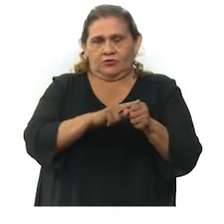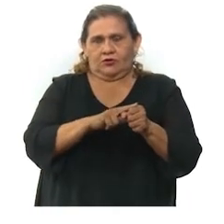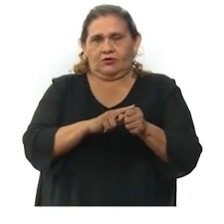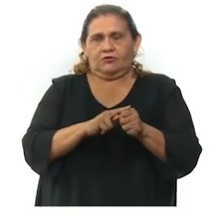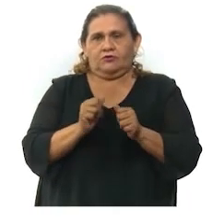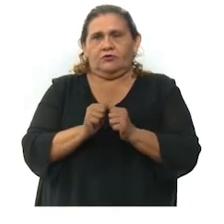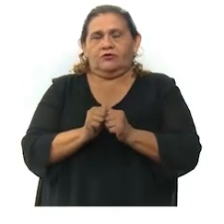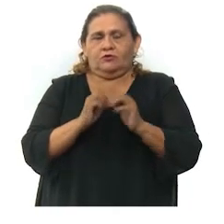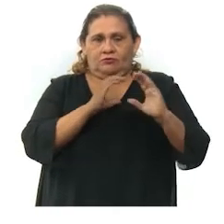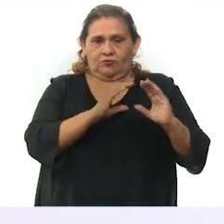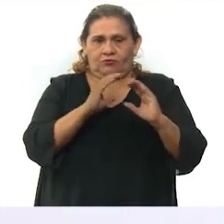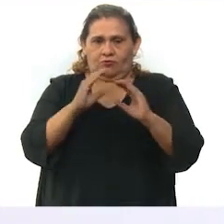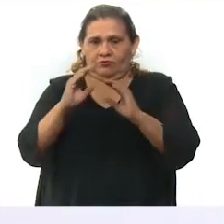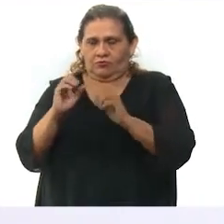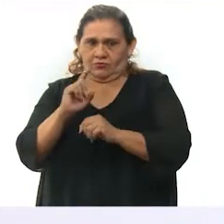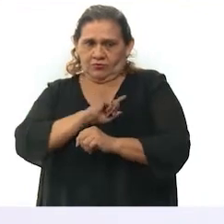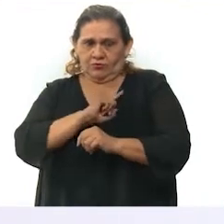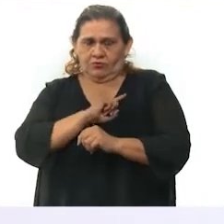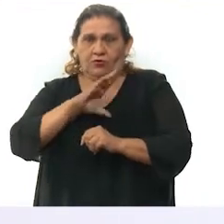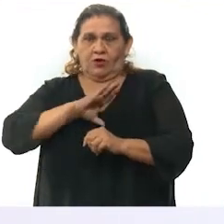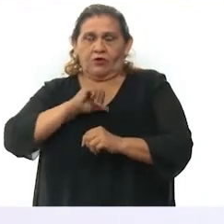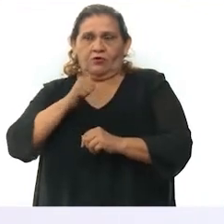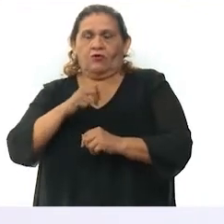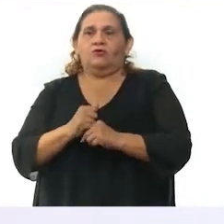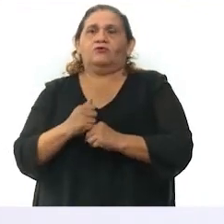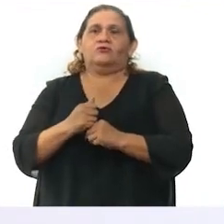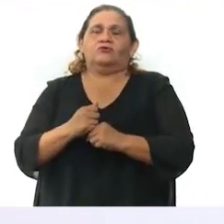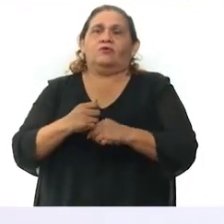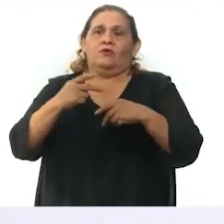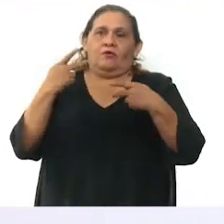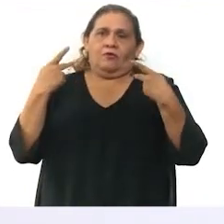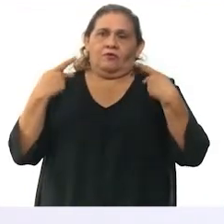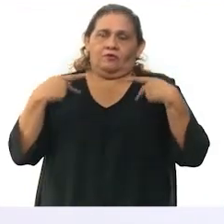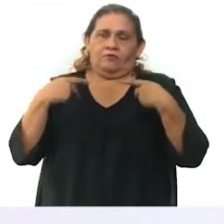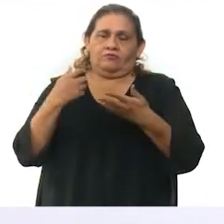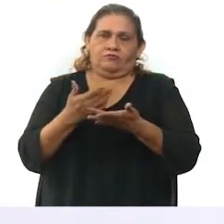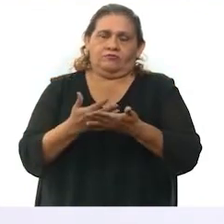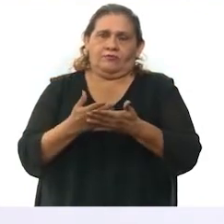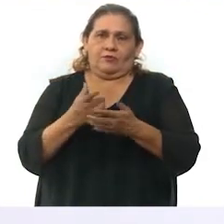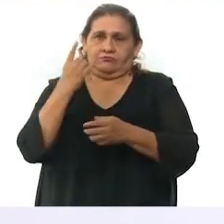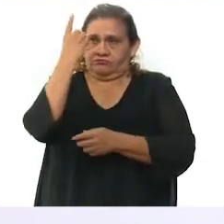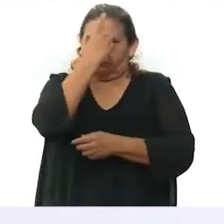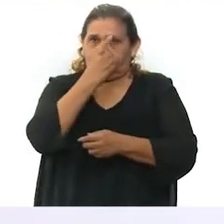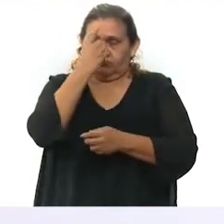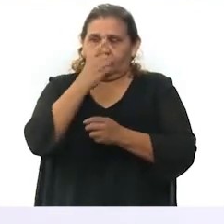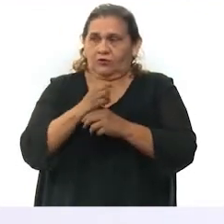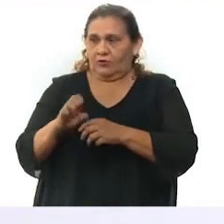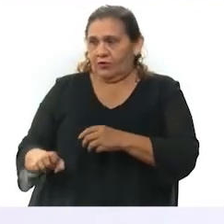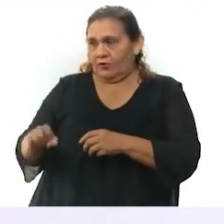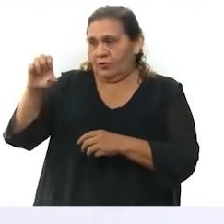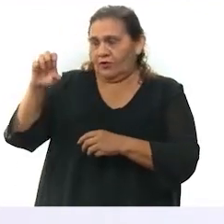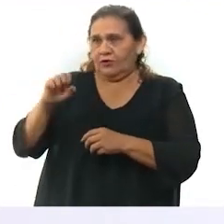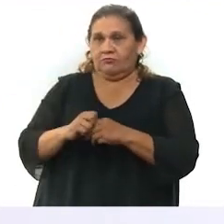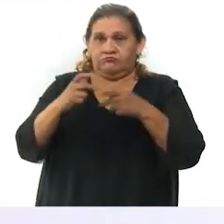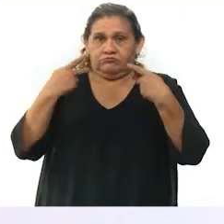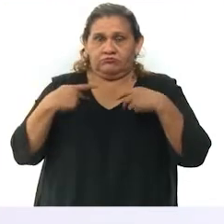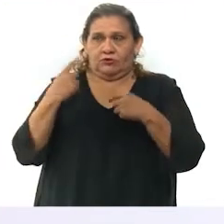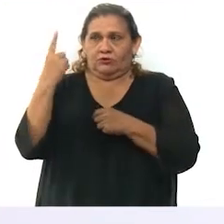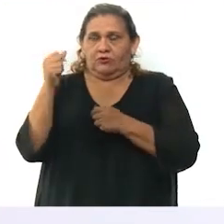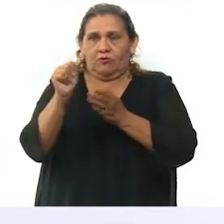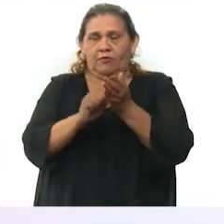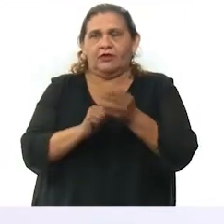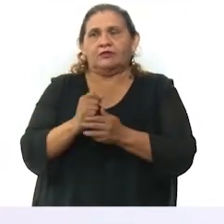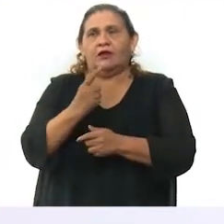y en aislamiento total. Hay otros pacientes a la espera de diagnóstico. El rango de edad de los casos es de un mes